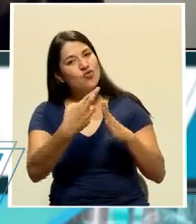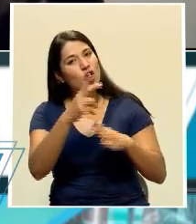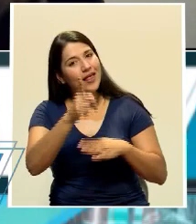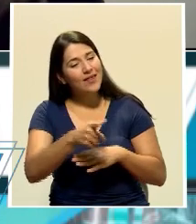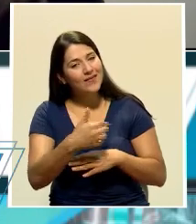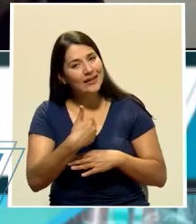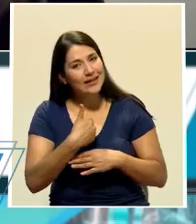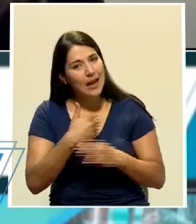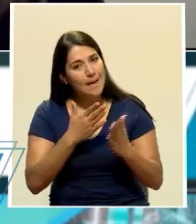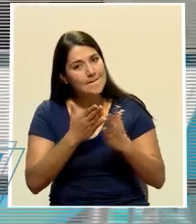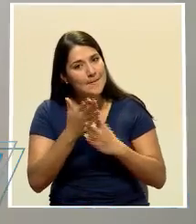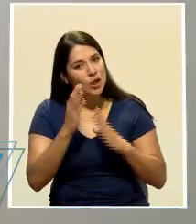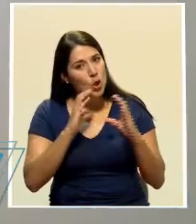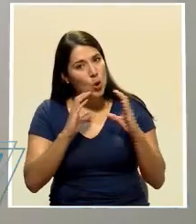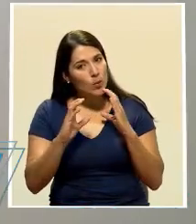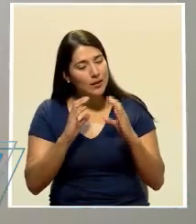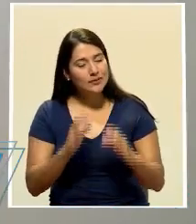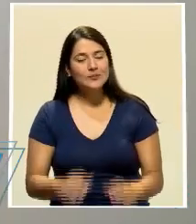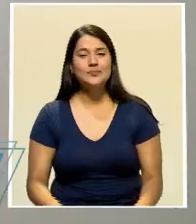estás viendo?